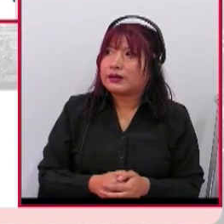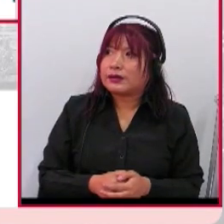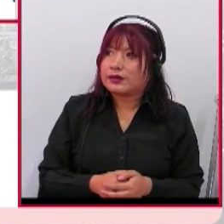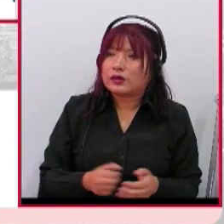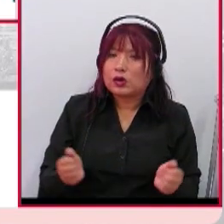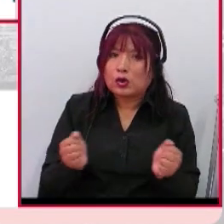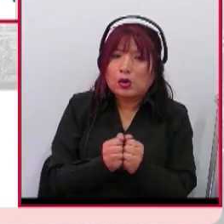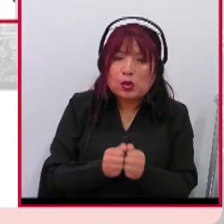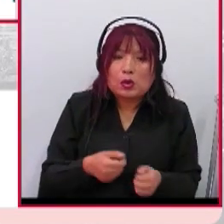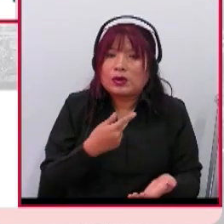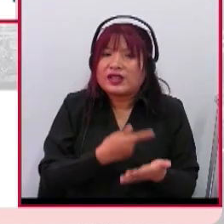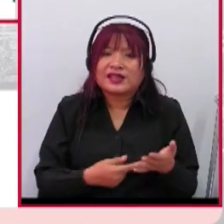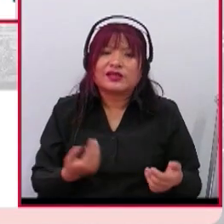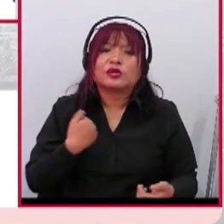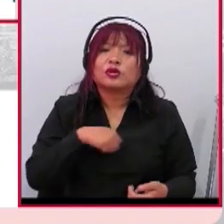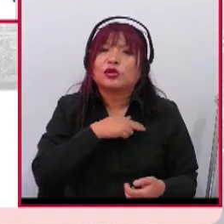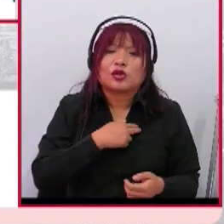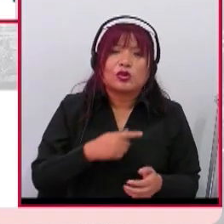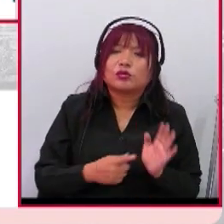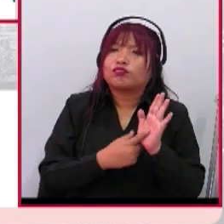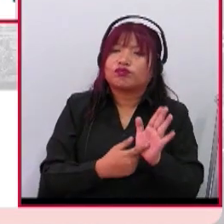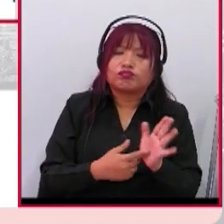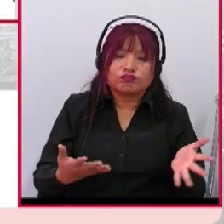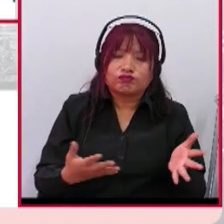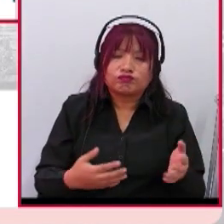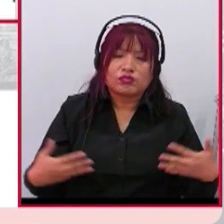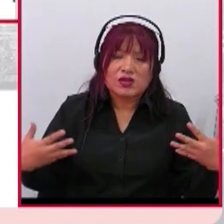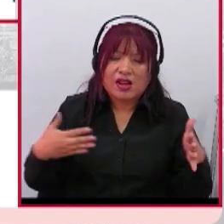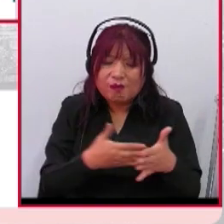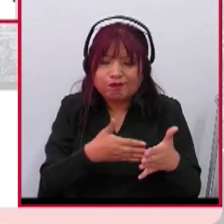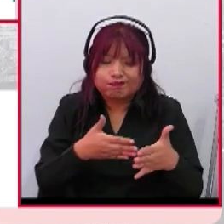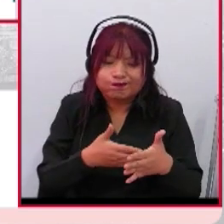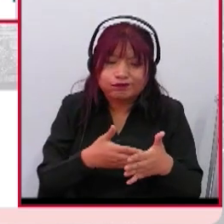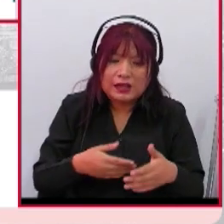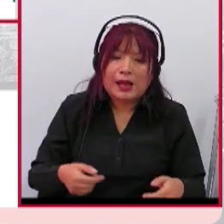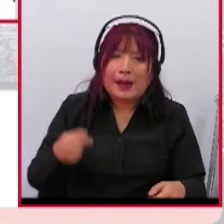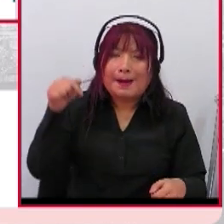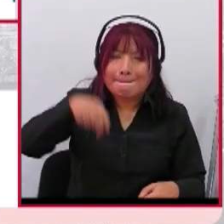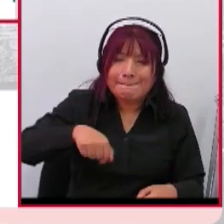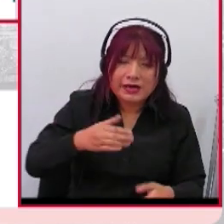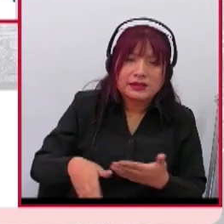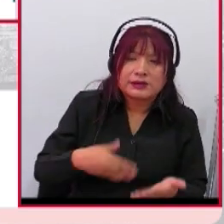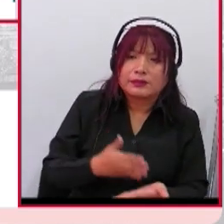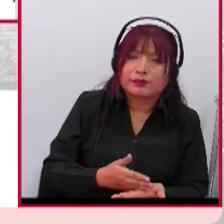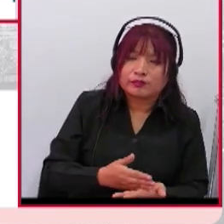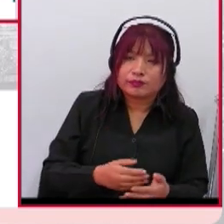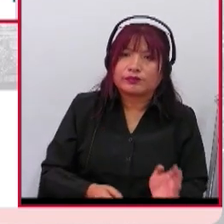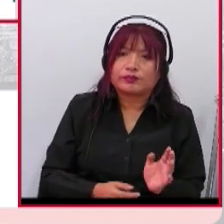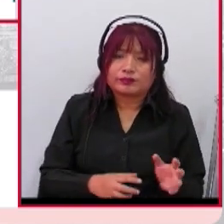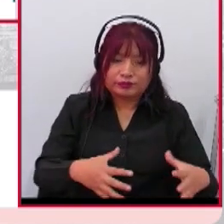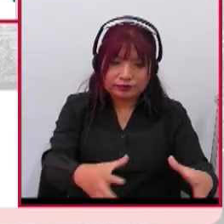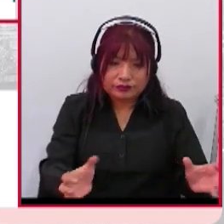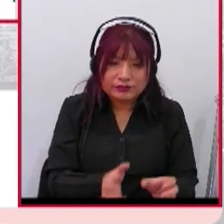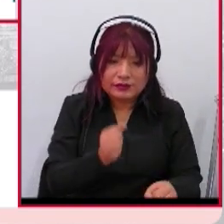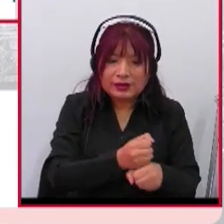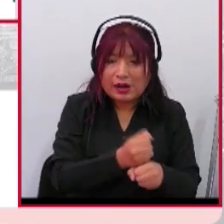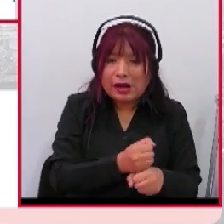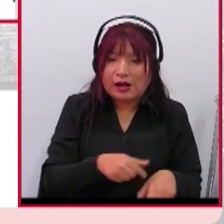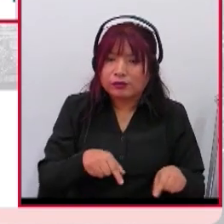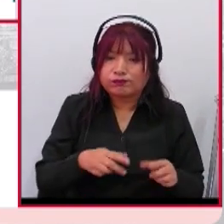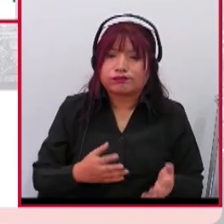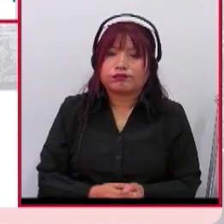¿Con qué nosotros nos enfrentamos para la puesta en marcha de molibdeno? Primero, el